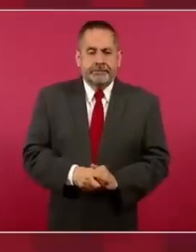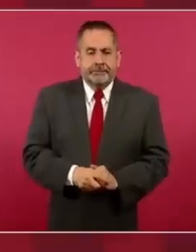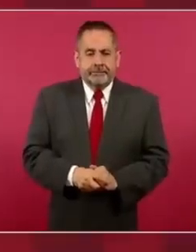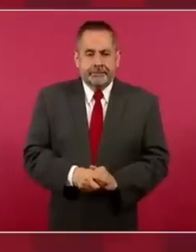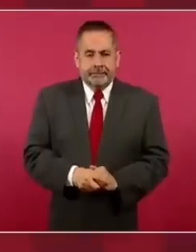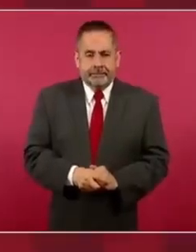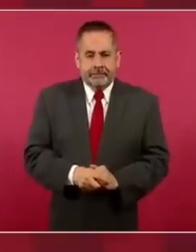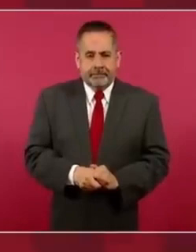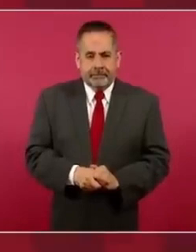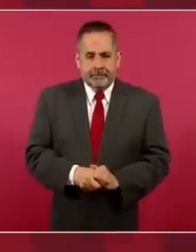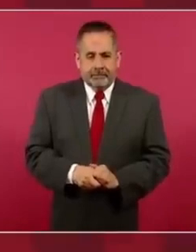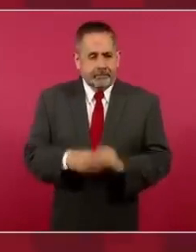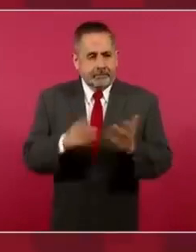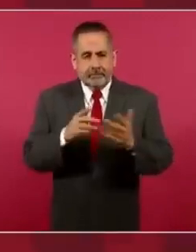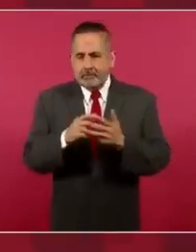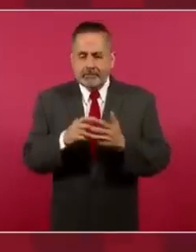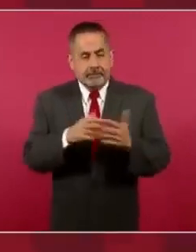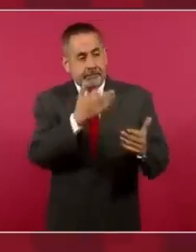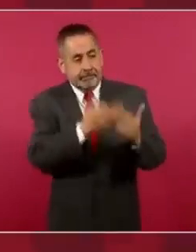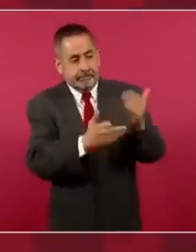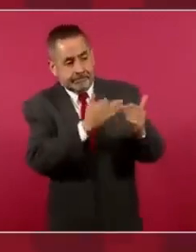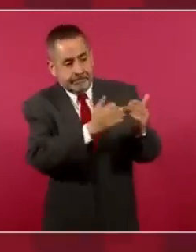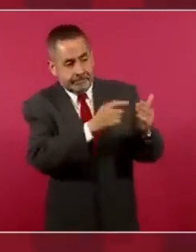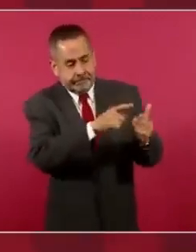le tenemos que dejar algo a los que vienen, ¿no?